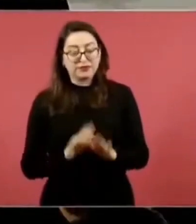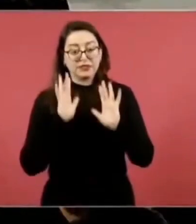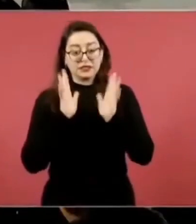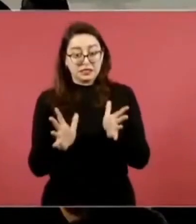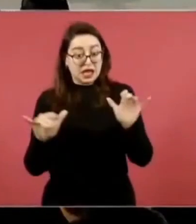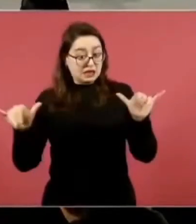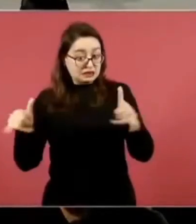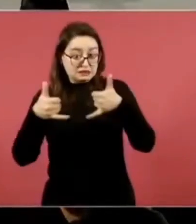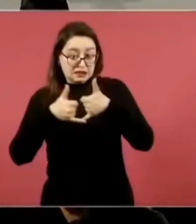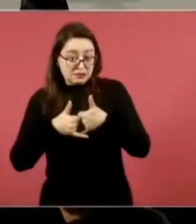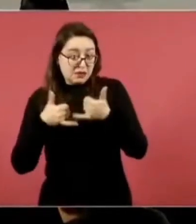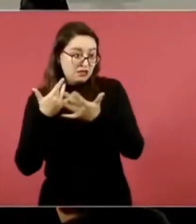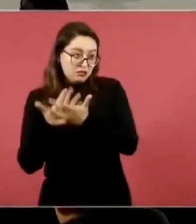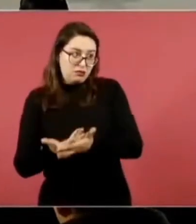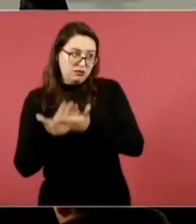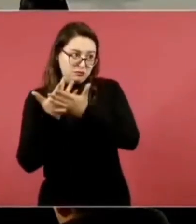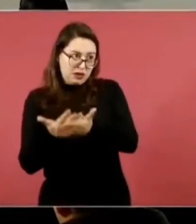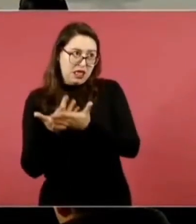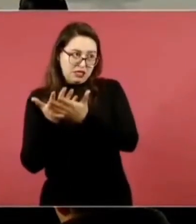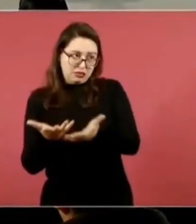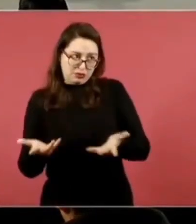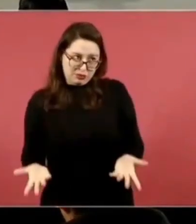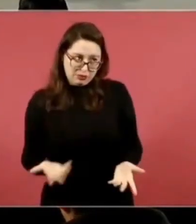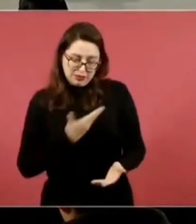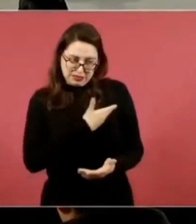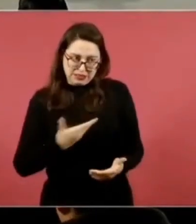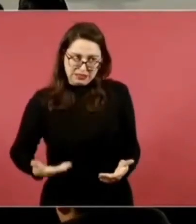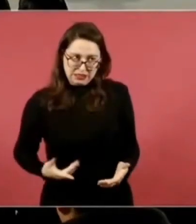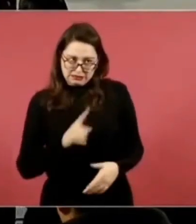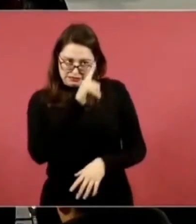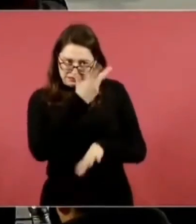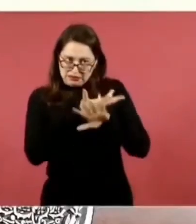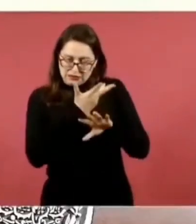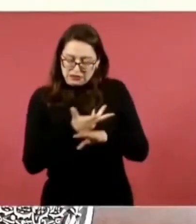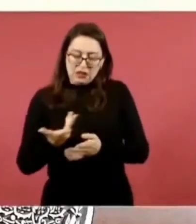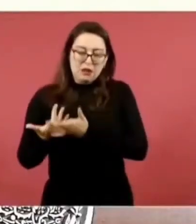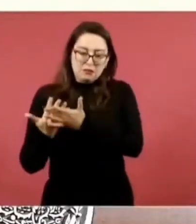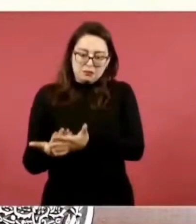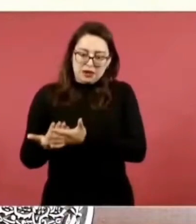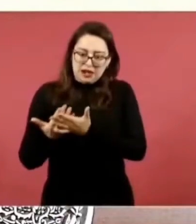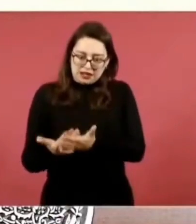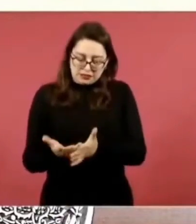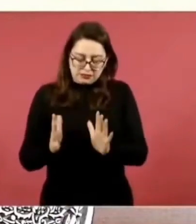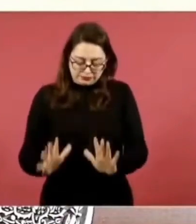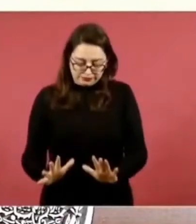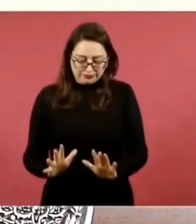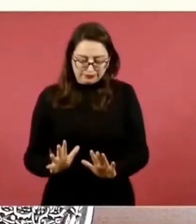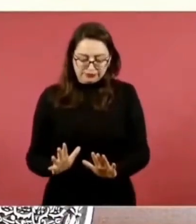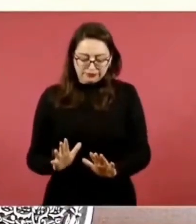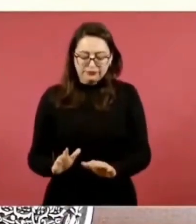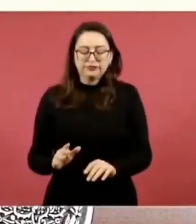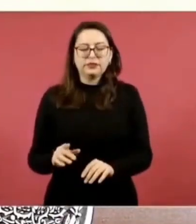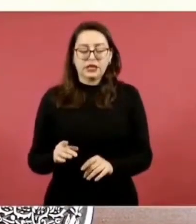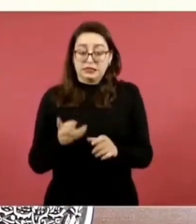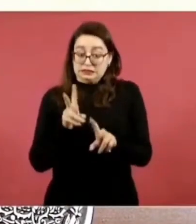llamada, en espera, pero bueno, es muy importante y el presidente Biden